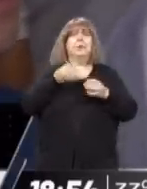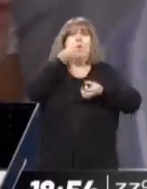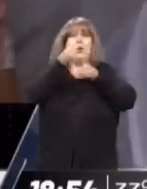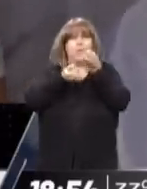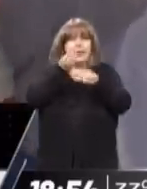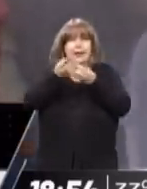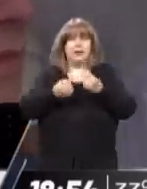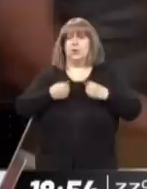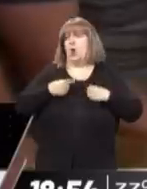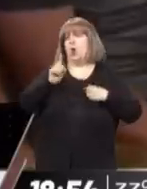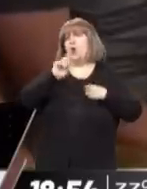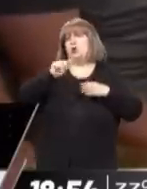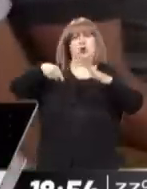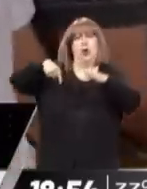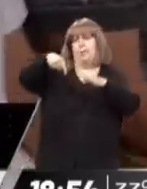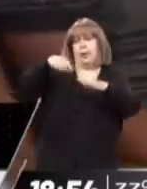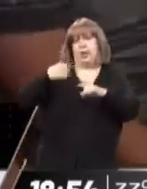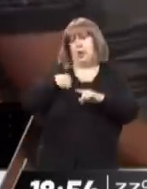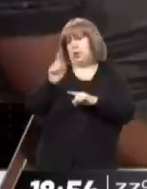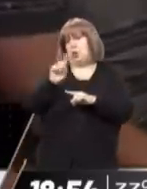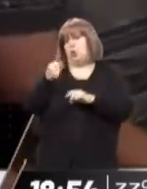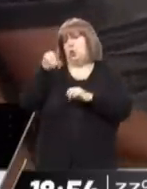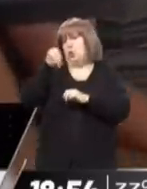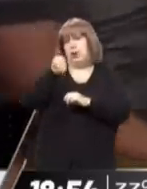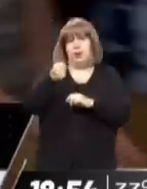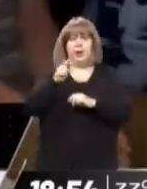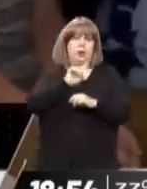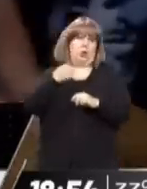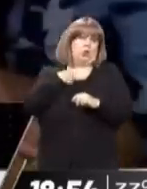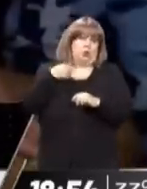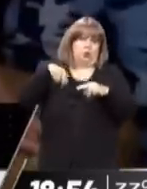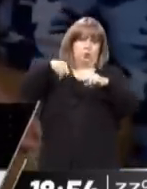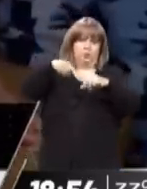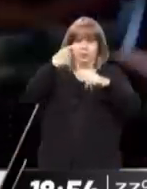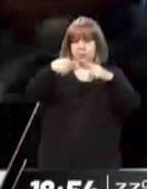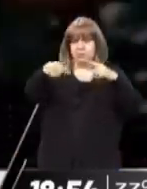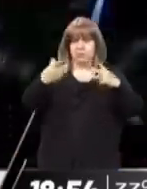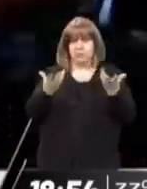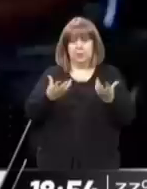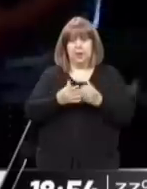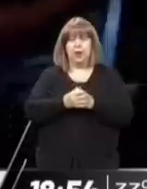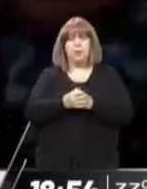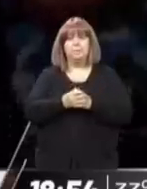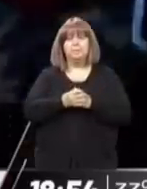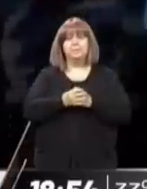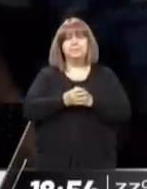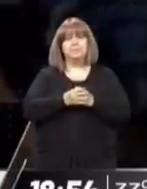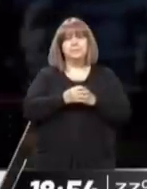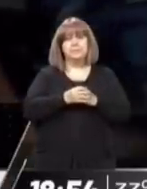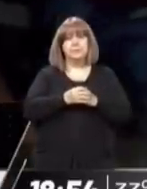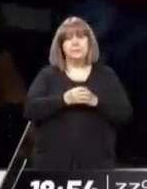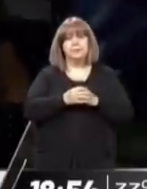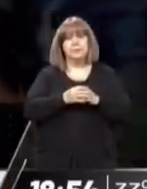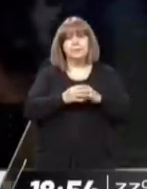como... tampoco conmocionados con el hecho. Claro, inclusive algunas de las características psicológicas de estos chicos acusados, ¿no?,